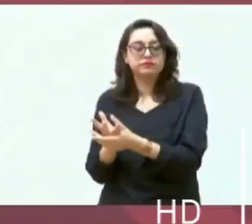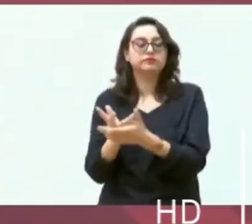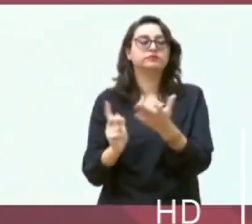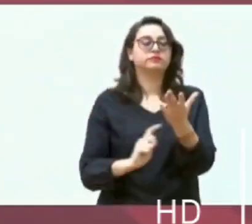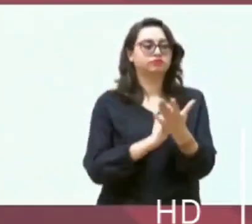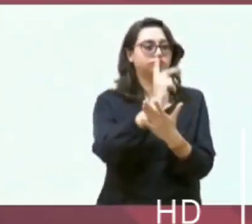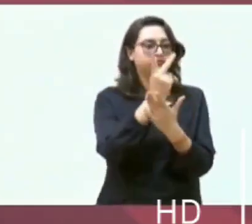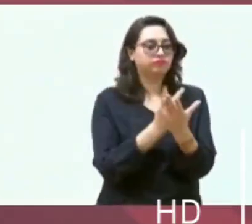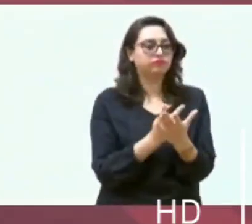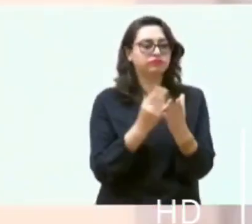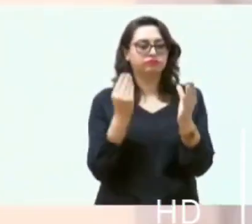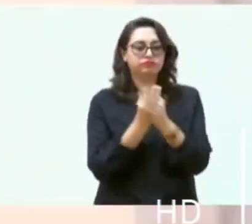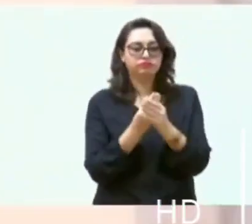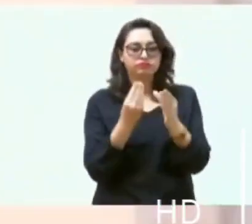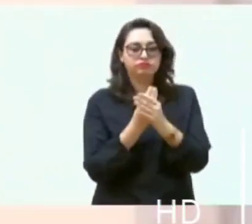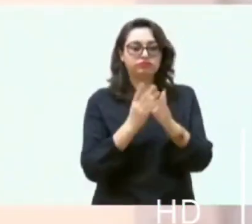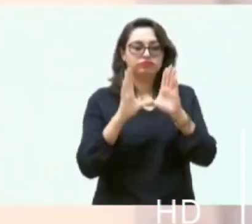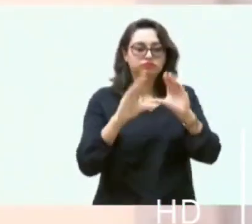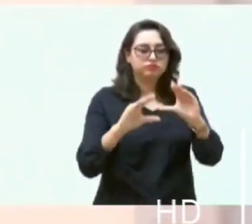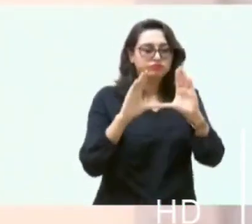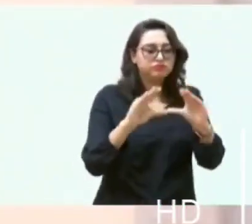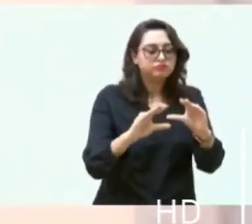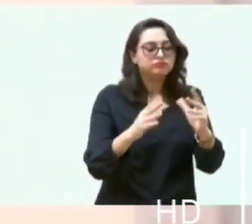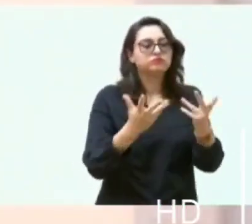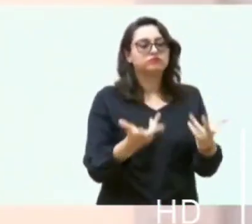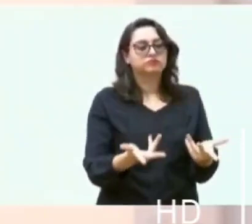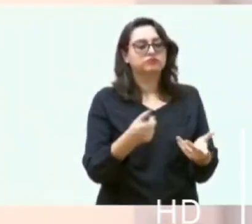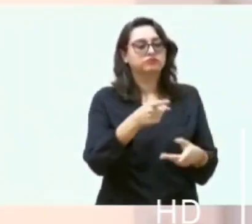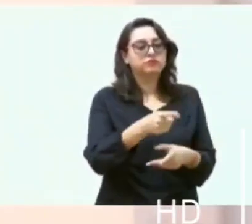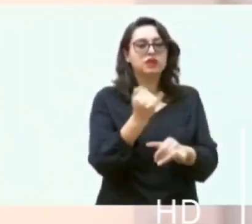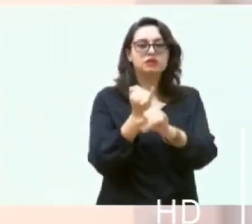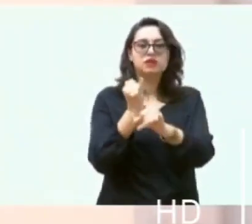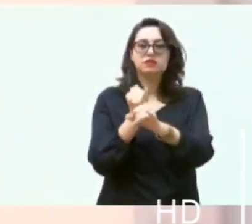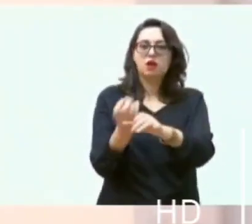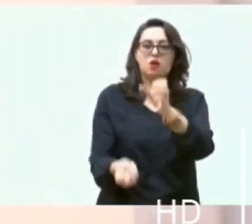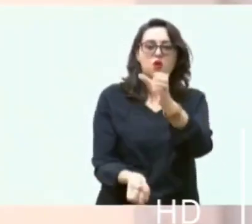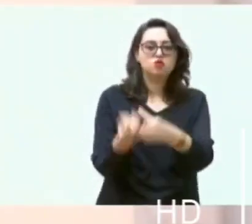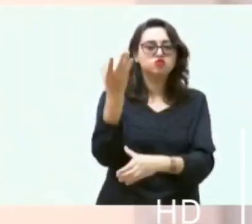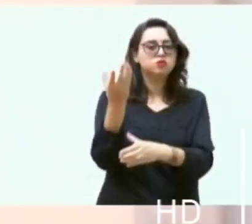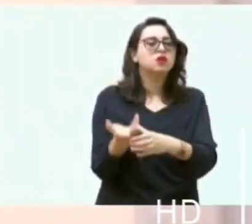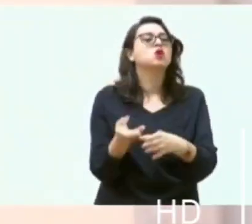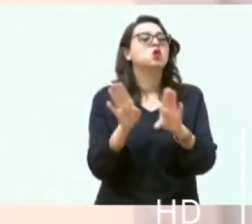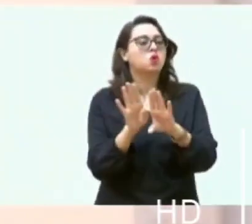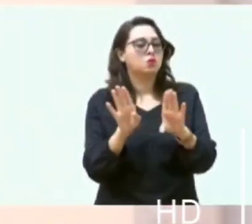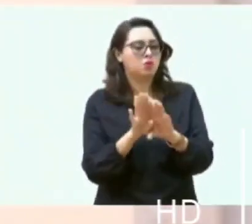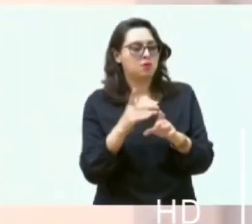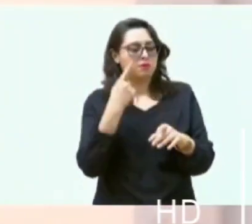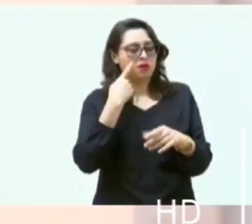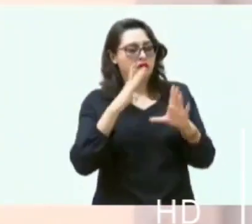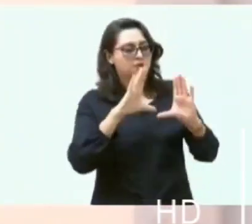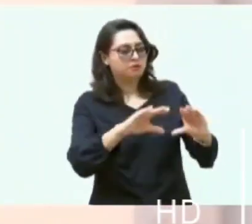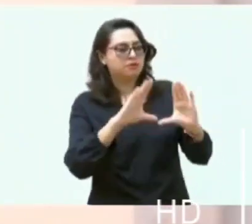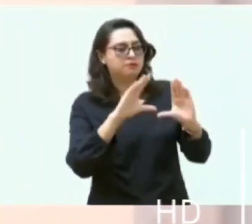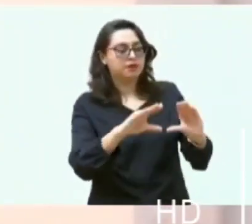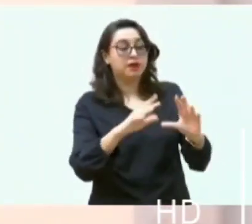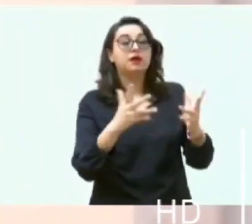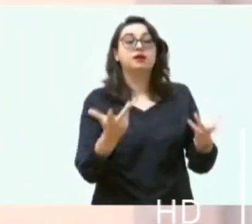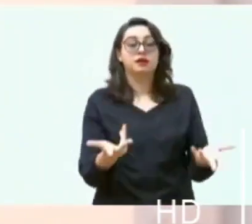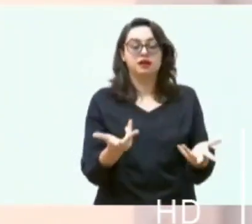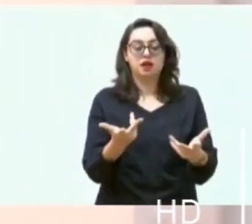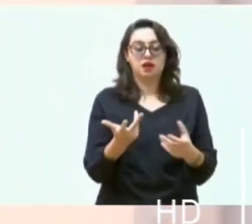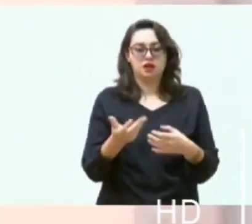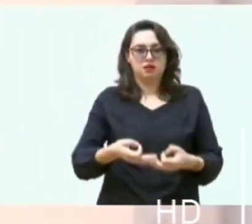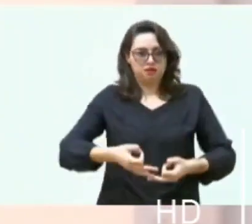programas de capacitación digital en línea para ajustarnos a las normas